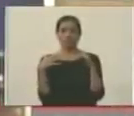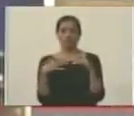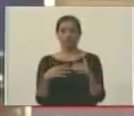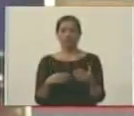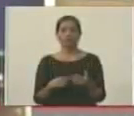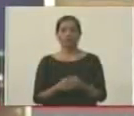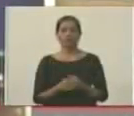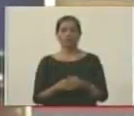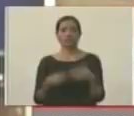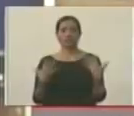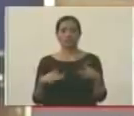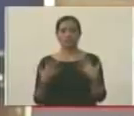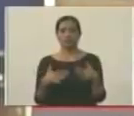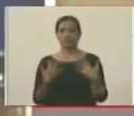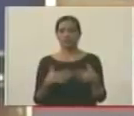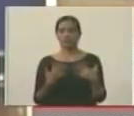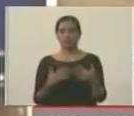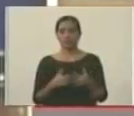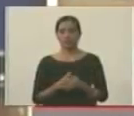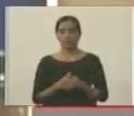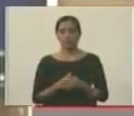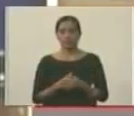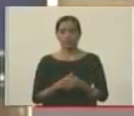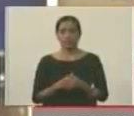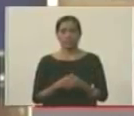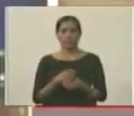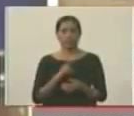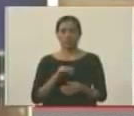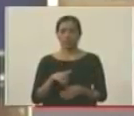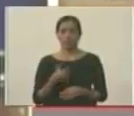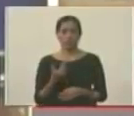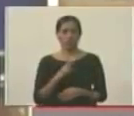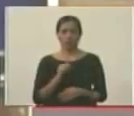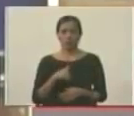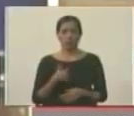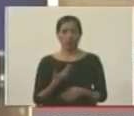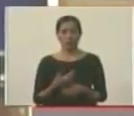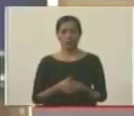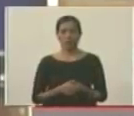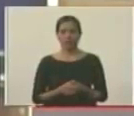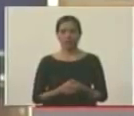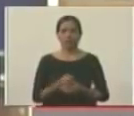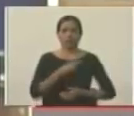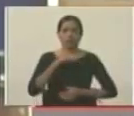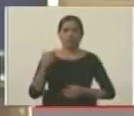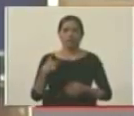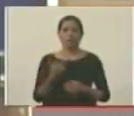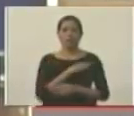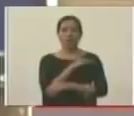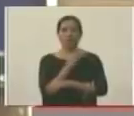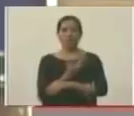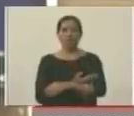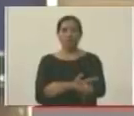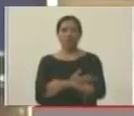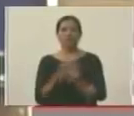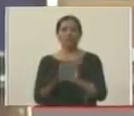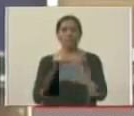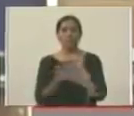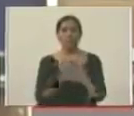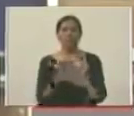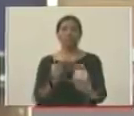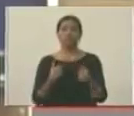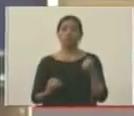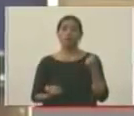tremenda, pero que no van a poder, no van a poder. Nosotros tenemos la fuerza moral. Yo